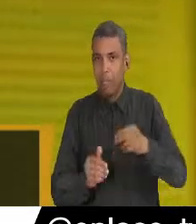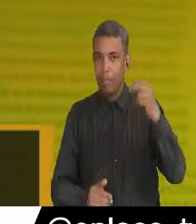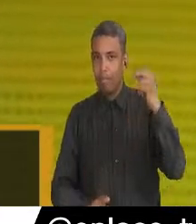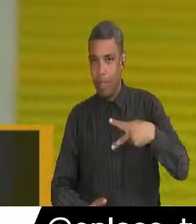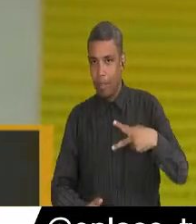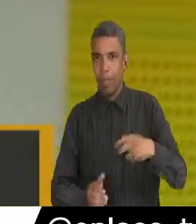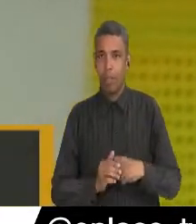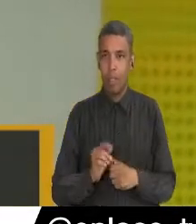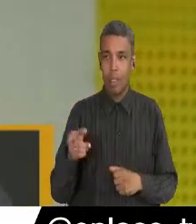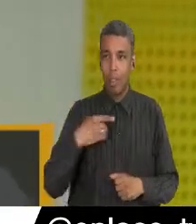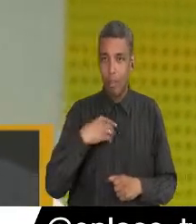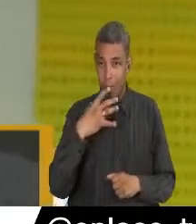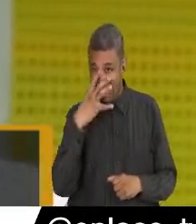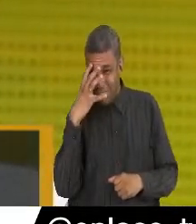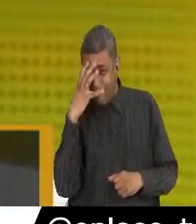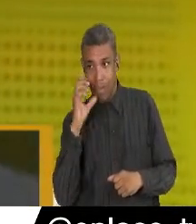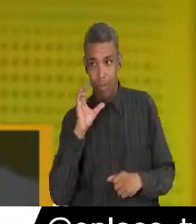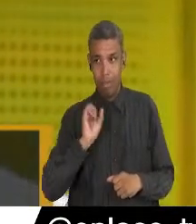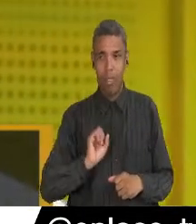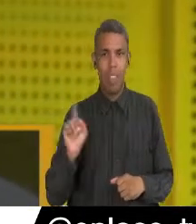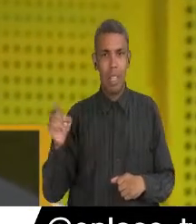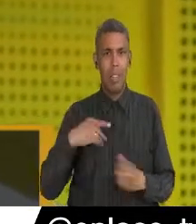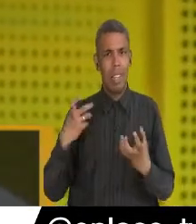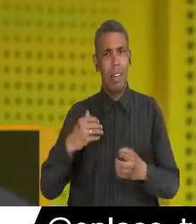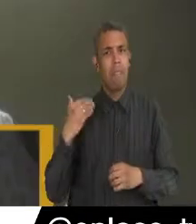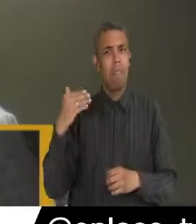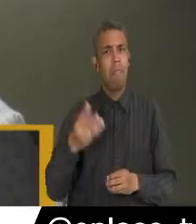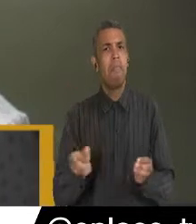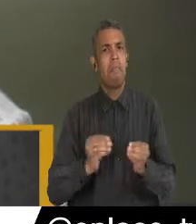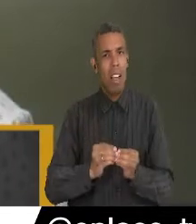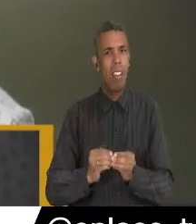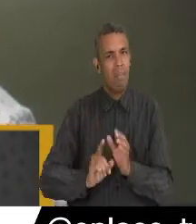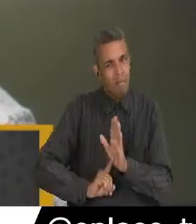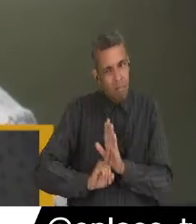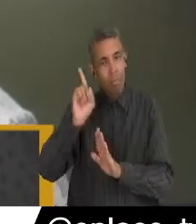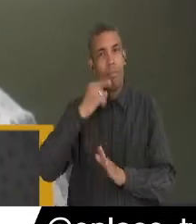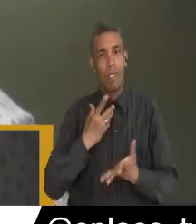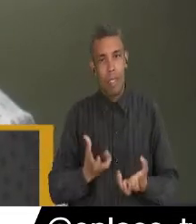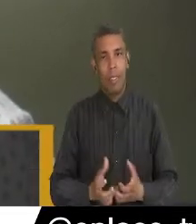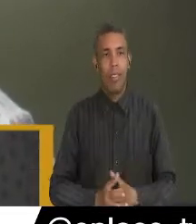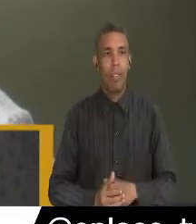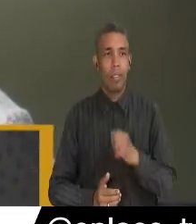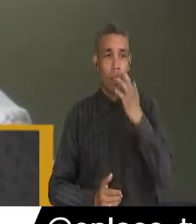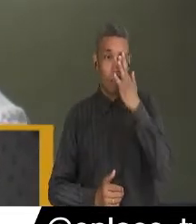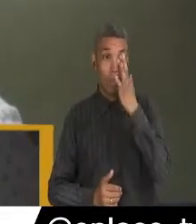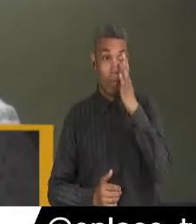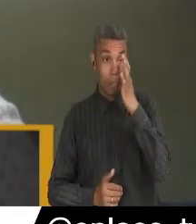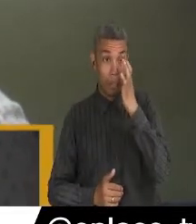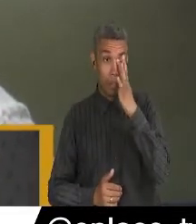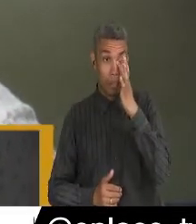cámaras, este joven universitario espera seguir cosechando triunfos. Estuvimos entrenando doble jornada en las mañanas